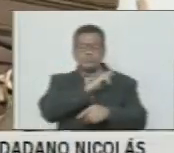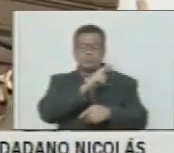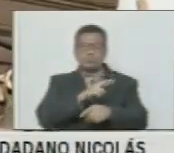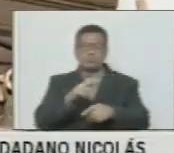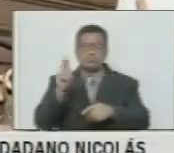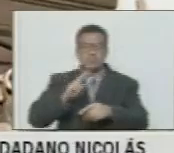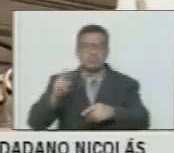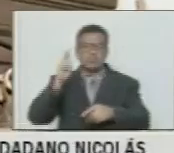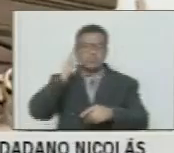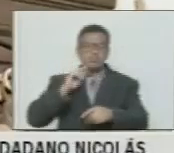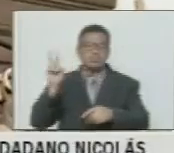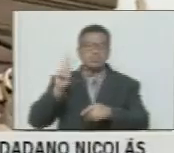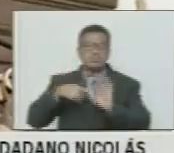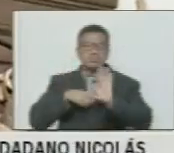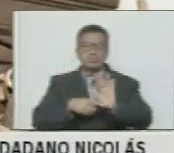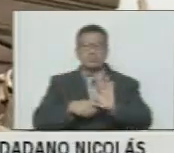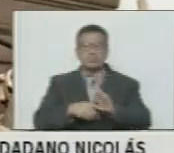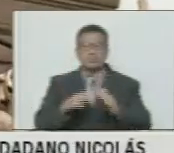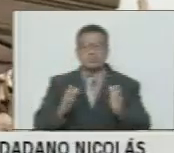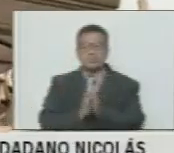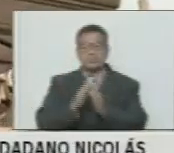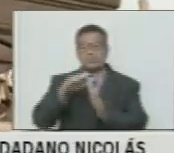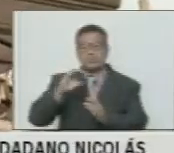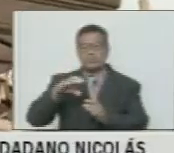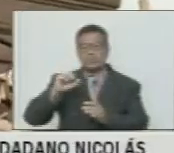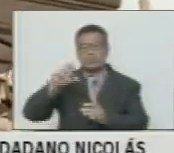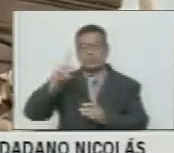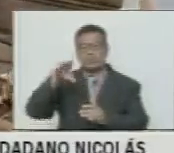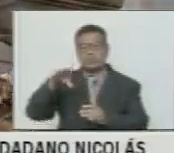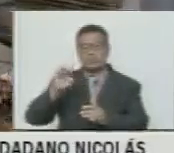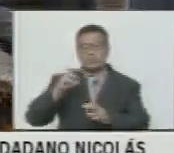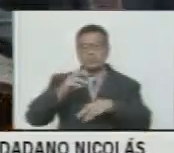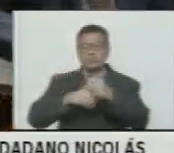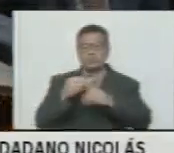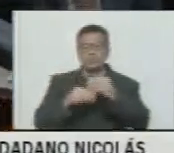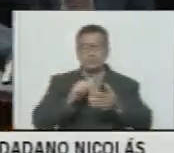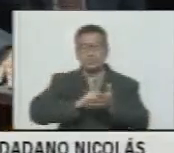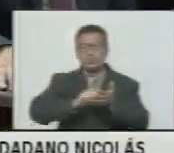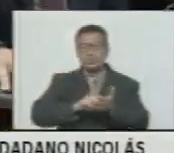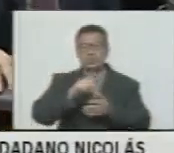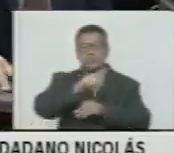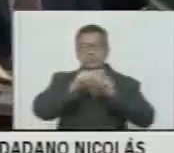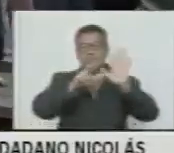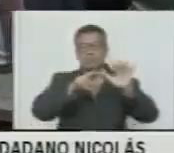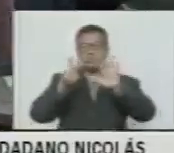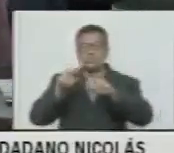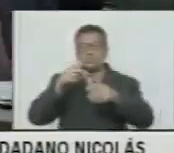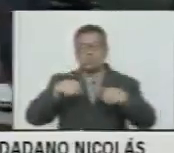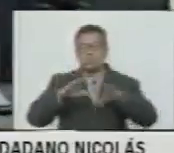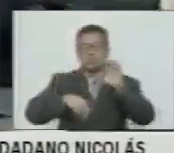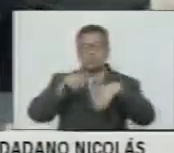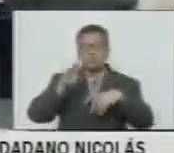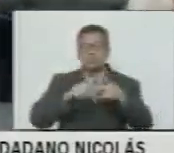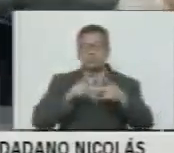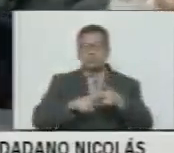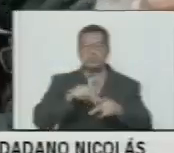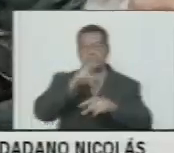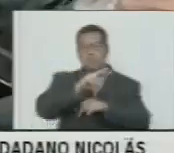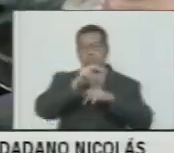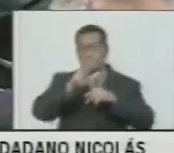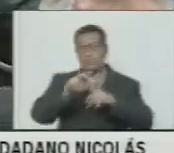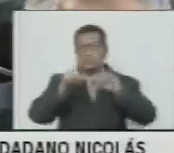República Bolivariana de Venezuela ante la Santa Sede, de conformidad con lo previsto en los artículos 187, numeral